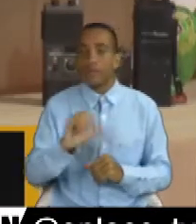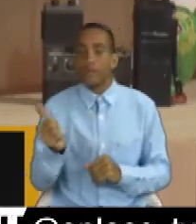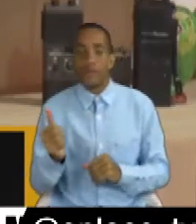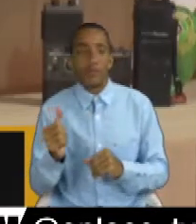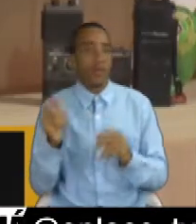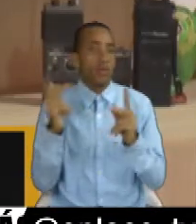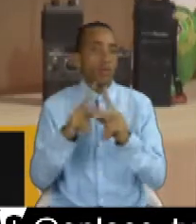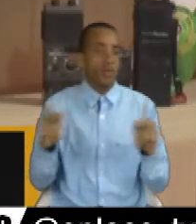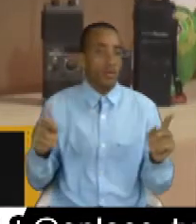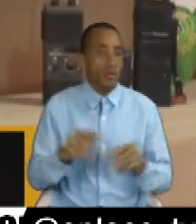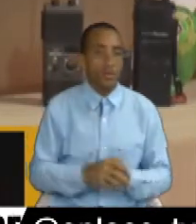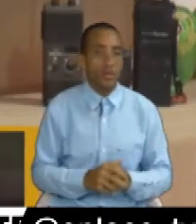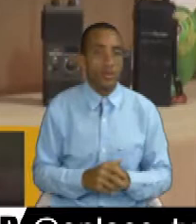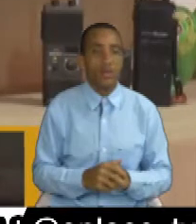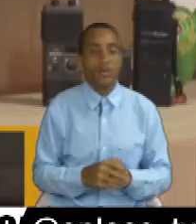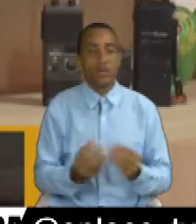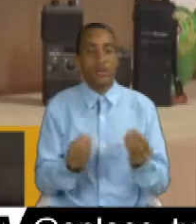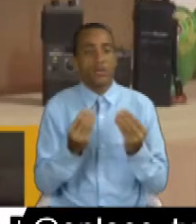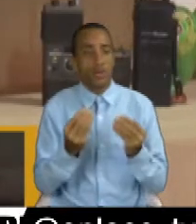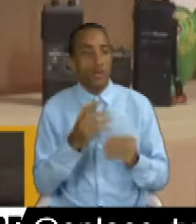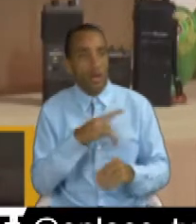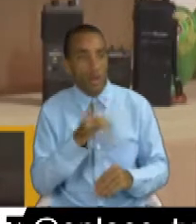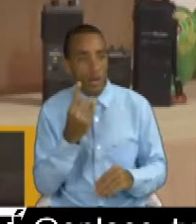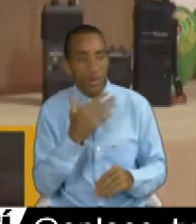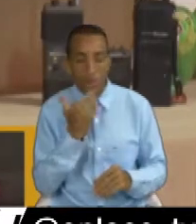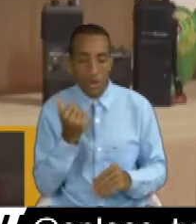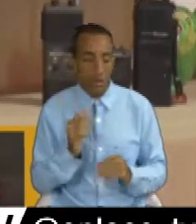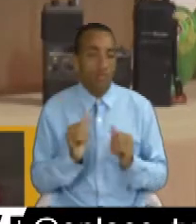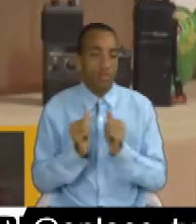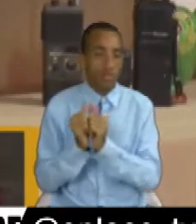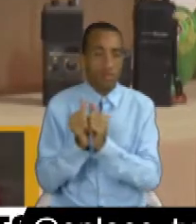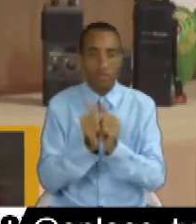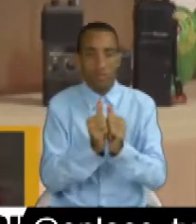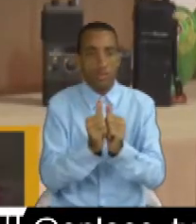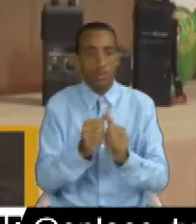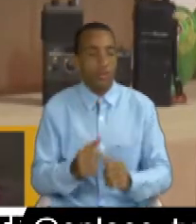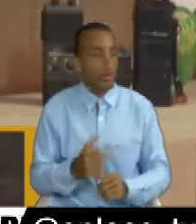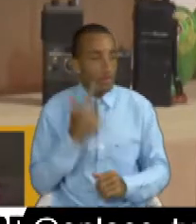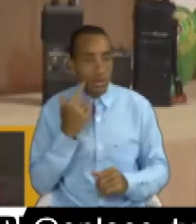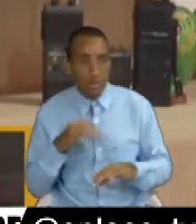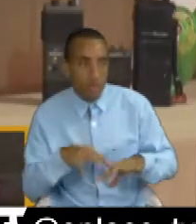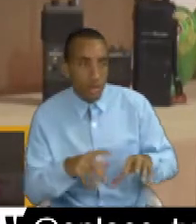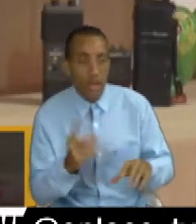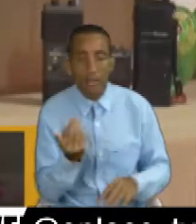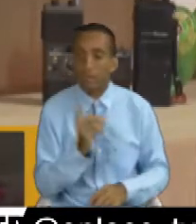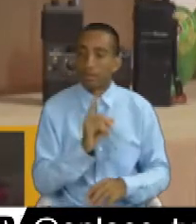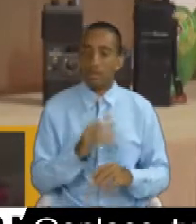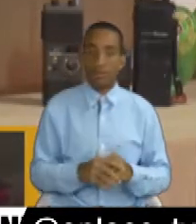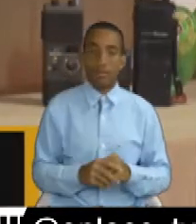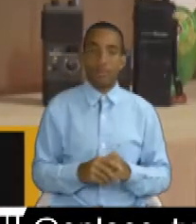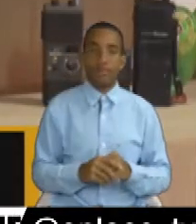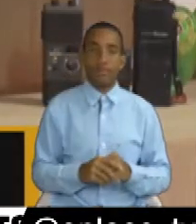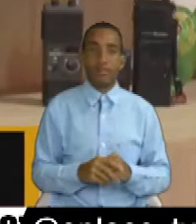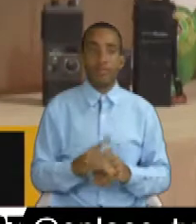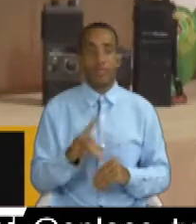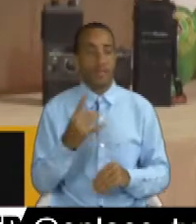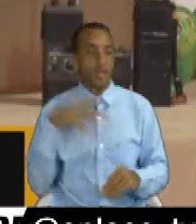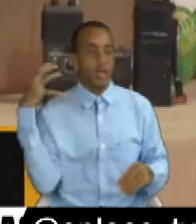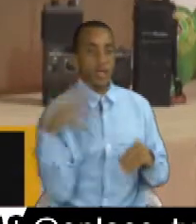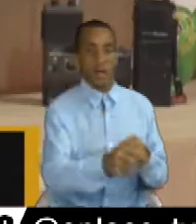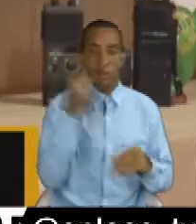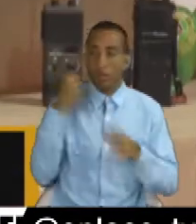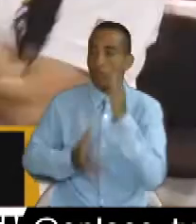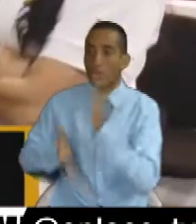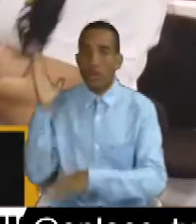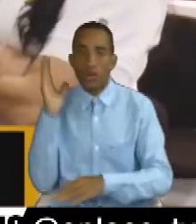para evitar que sean víctimas de algún hecho como hurto, hablemos del raponazo en